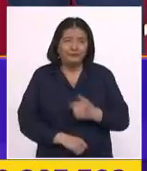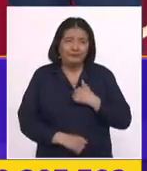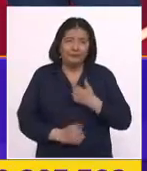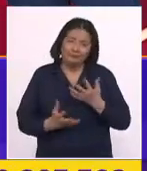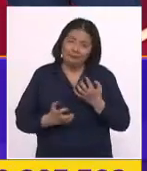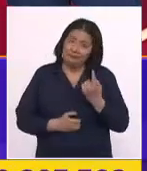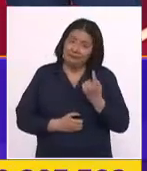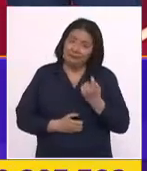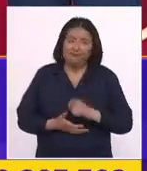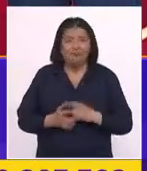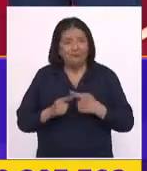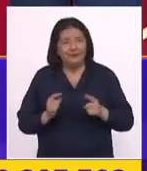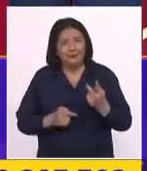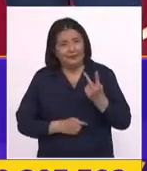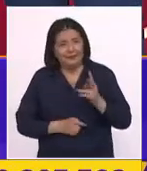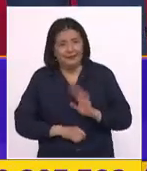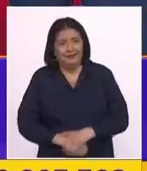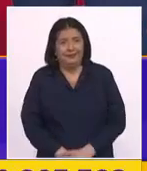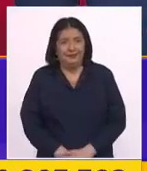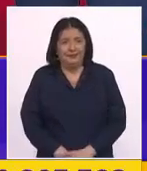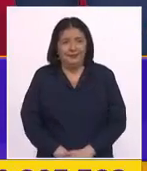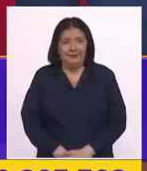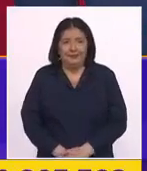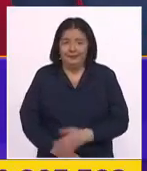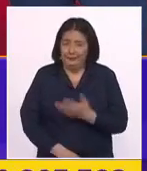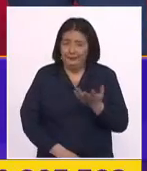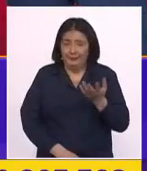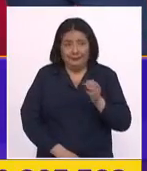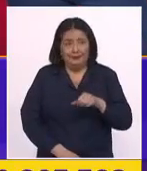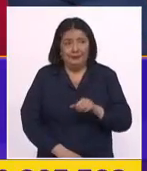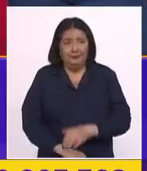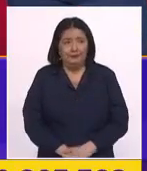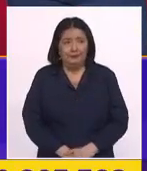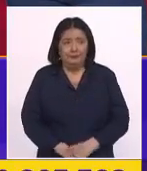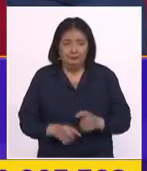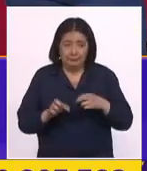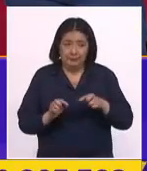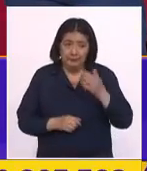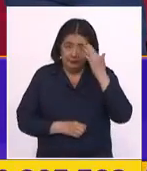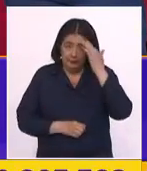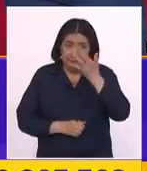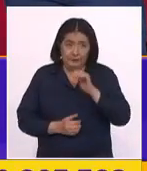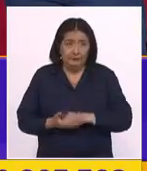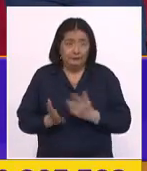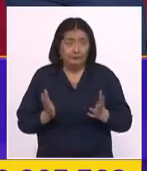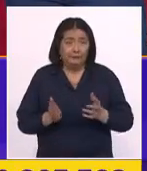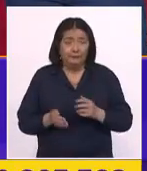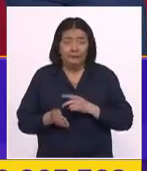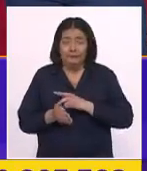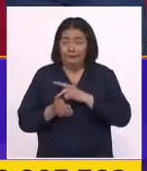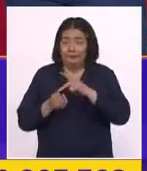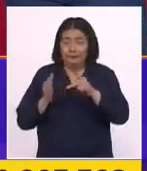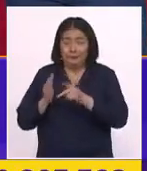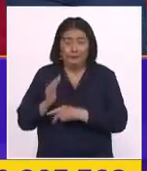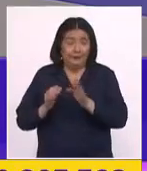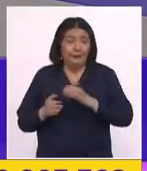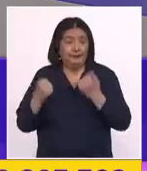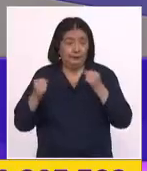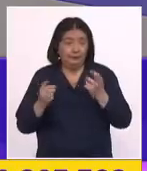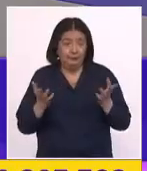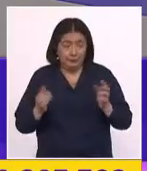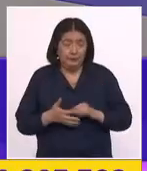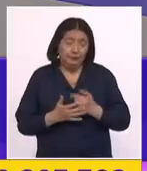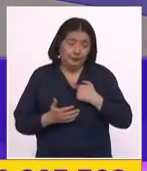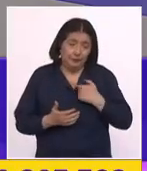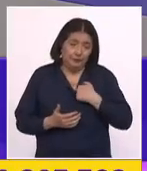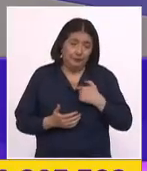decía uno, ¿no? Y vinieron 2. De hecho, bueno, permíteme saludarte también. La especialista en deportes es Thalía, pero yo me